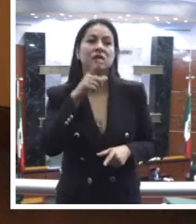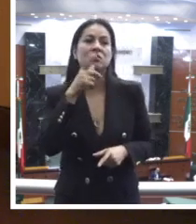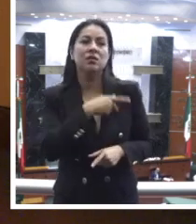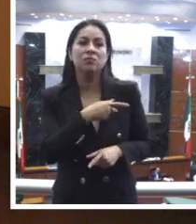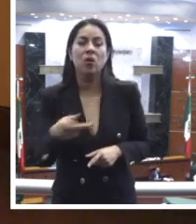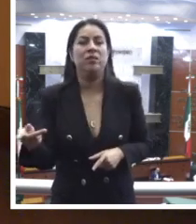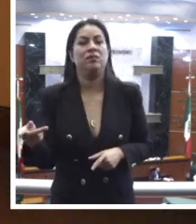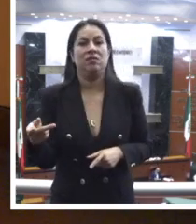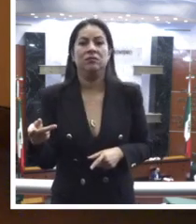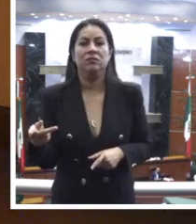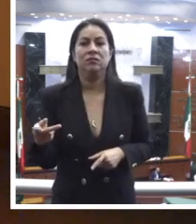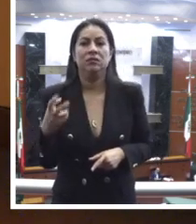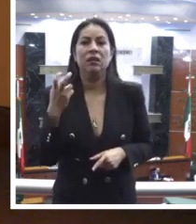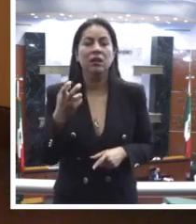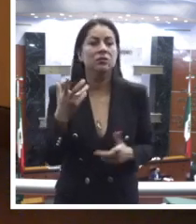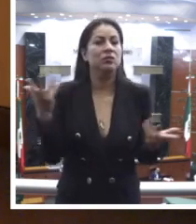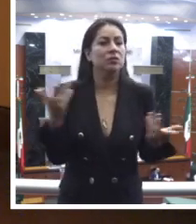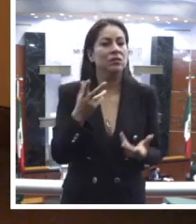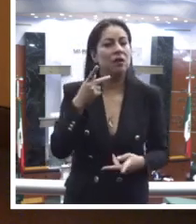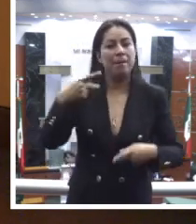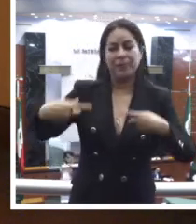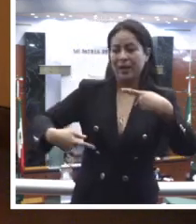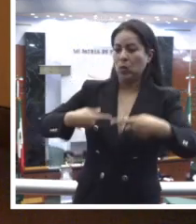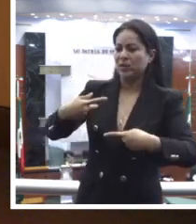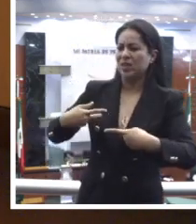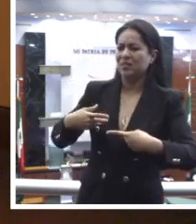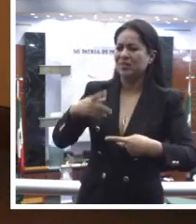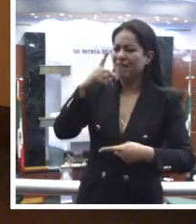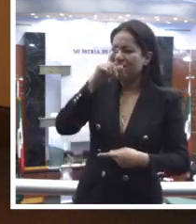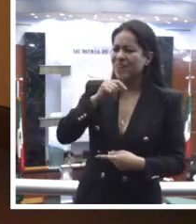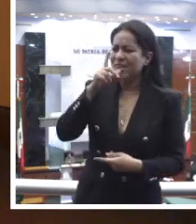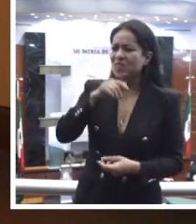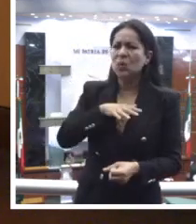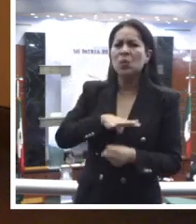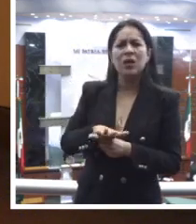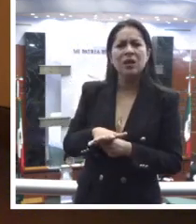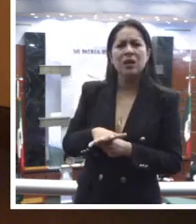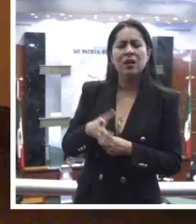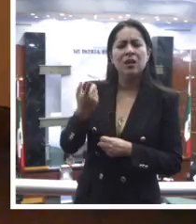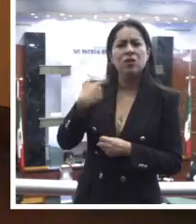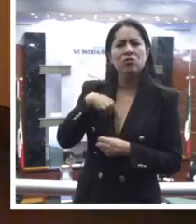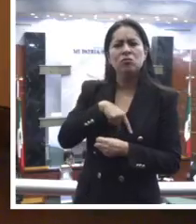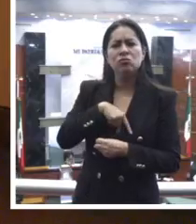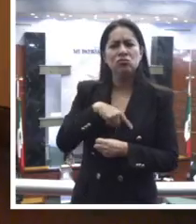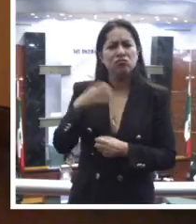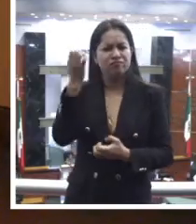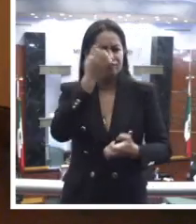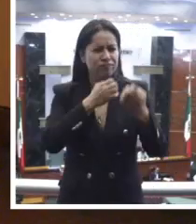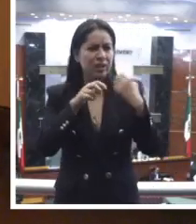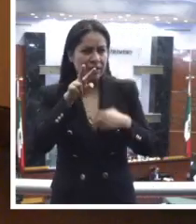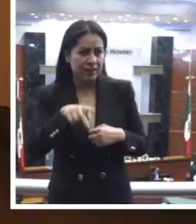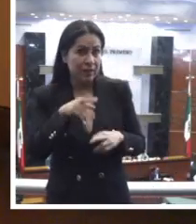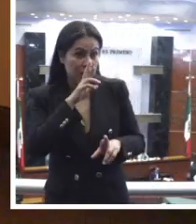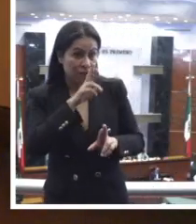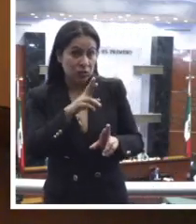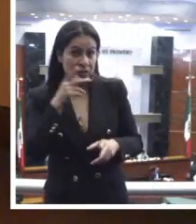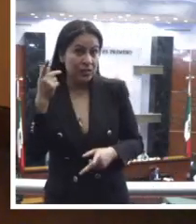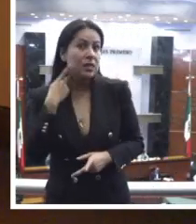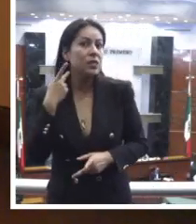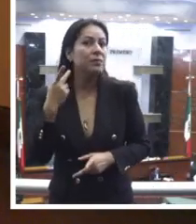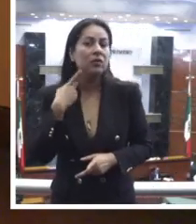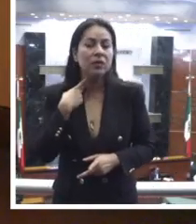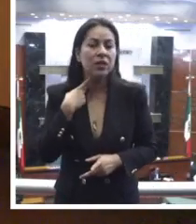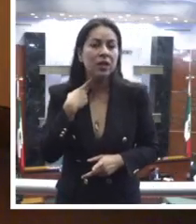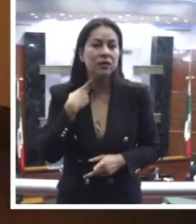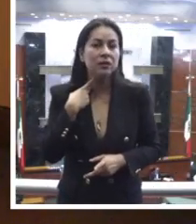carencias. Esto nos lleva a cuestionarnos, ¿qué está fallando? ¿Estamos evaluando correctamente los resultados de las políticas